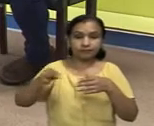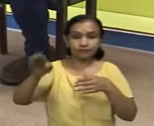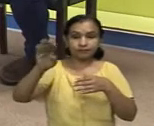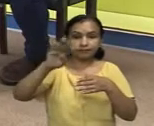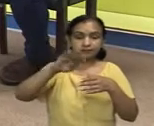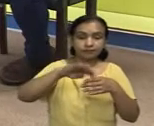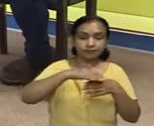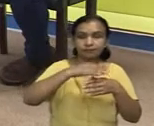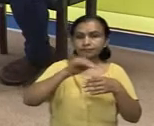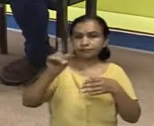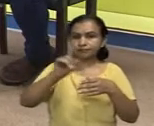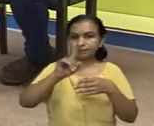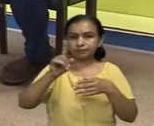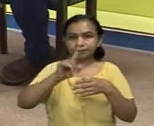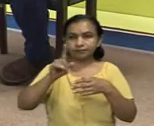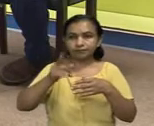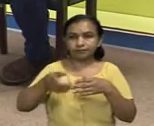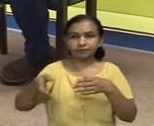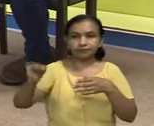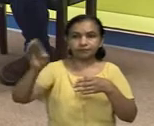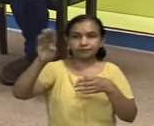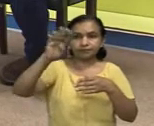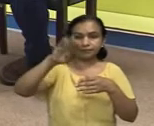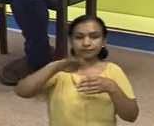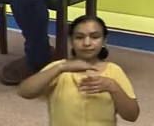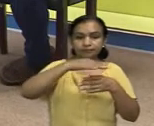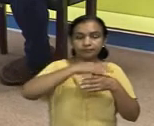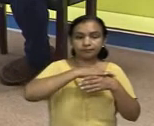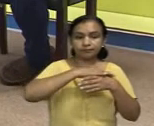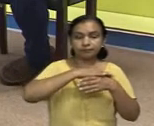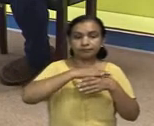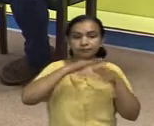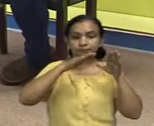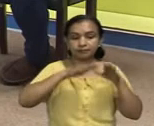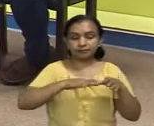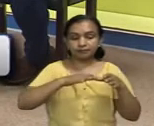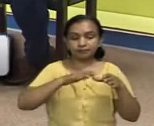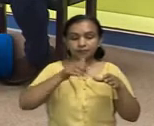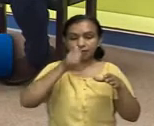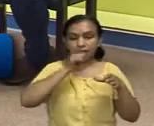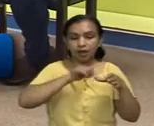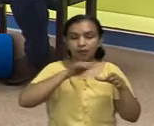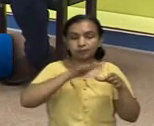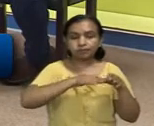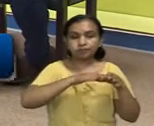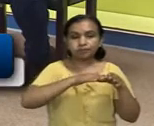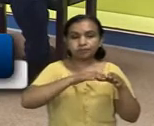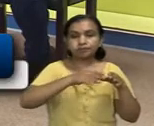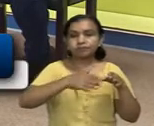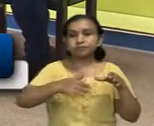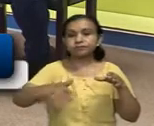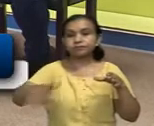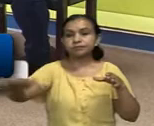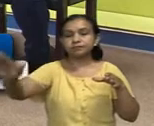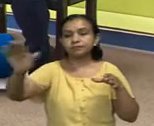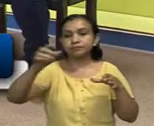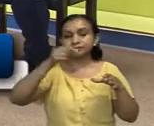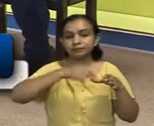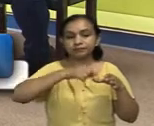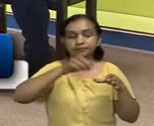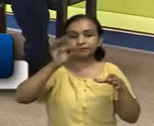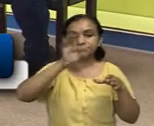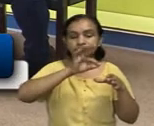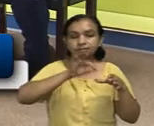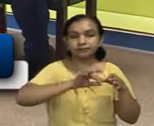produce criadero. Pero si el agua sube hasta cierto nivel, después disminuye y se empozó, es un potencial criadero. Entonces,